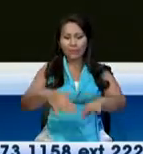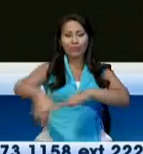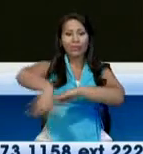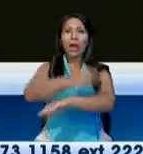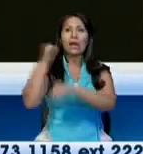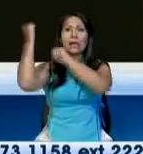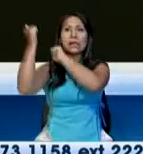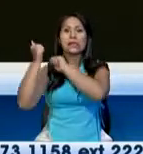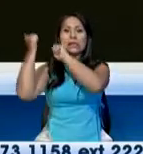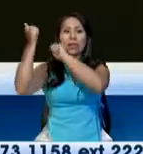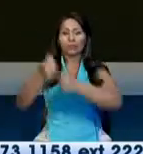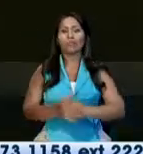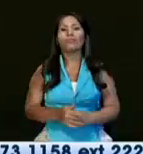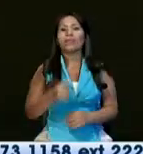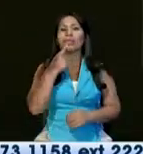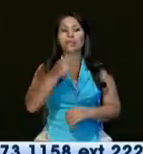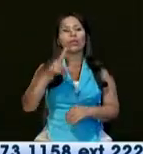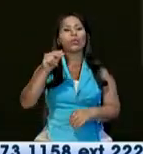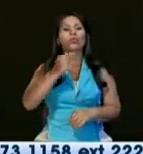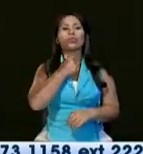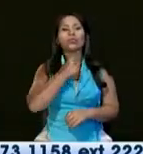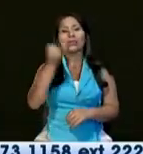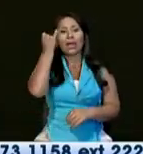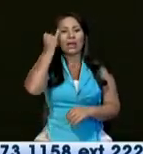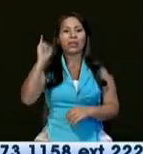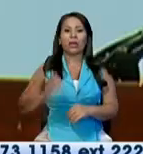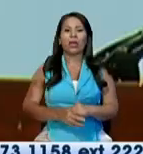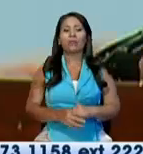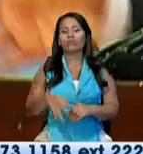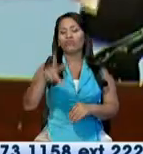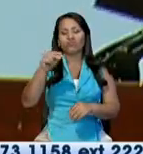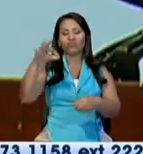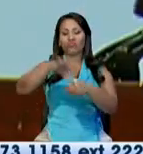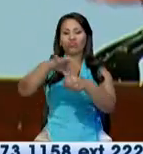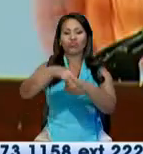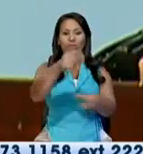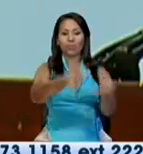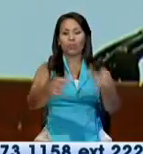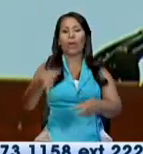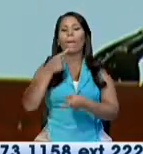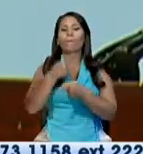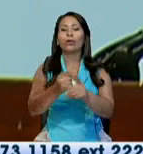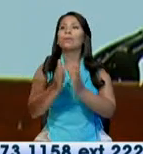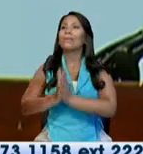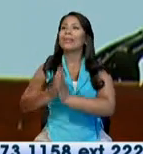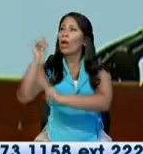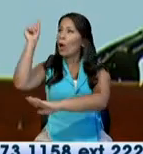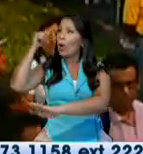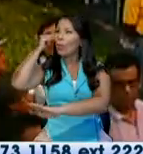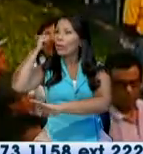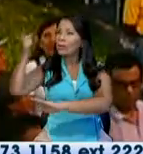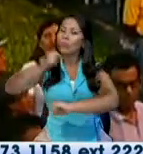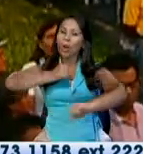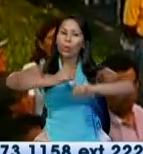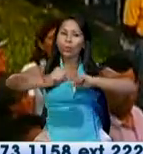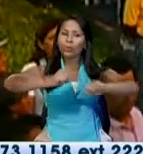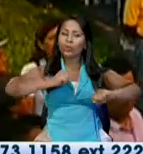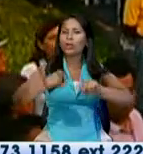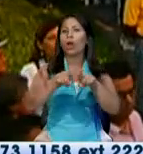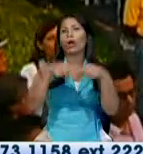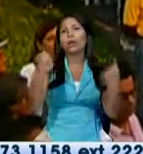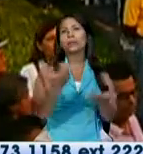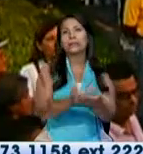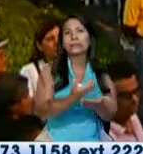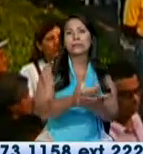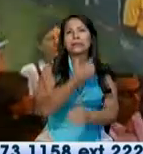las enmiendas no contempla la consulta popular. Por eso convocó al gobierno a enfrentar la crisis de la mejor manera. Y